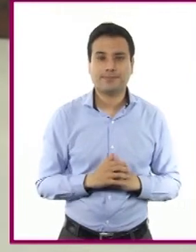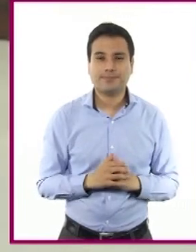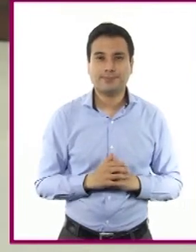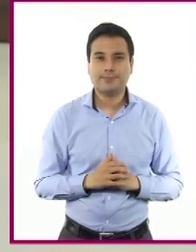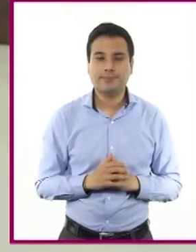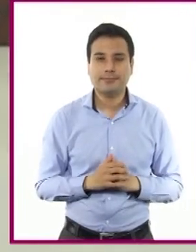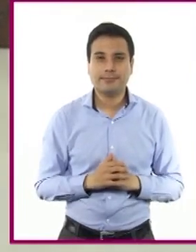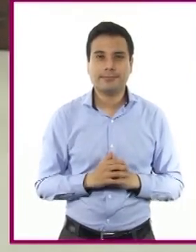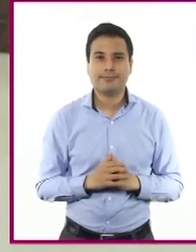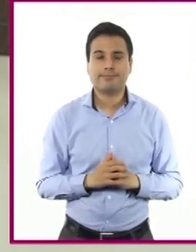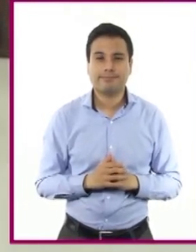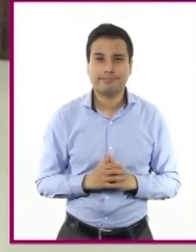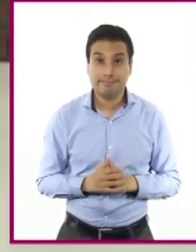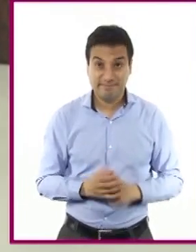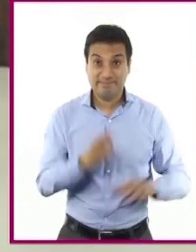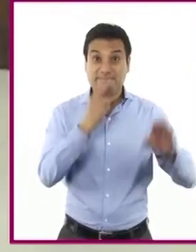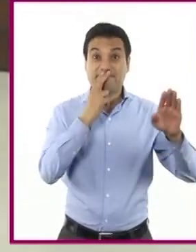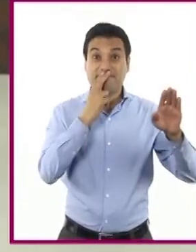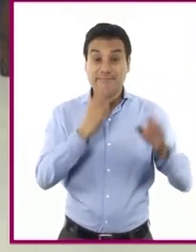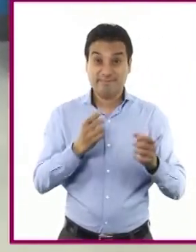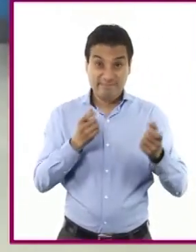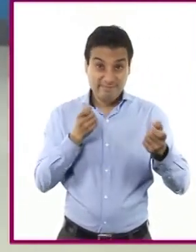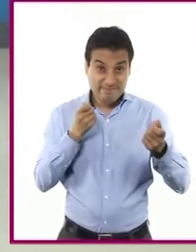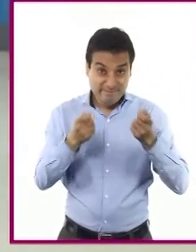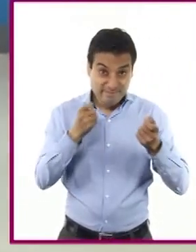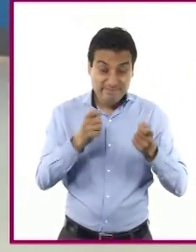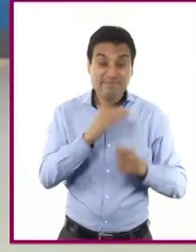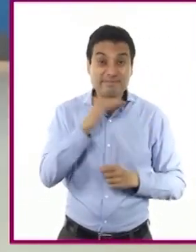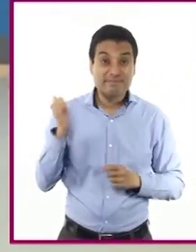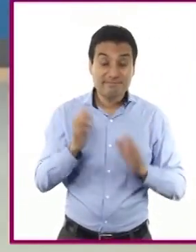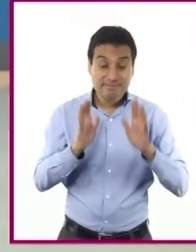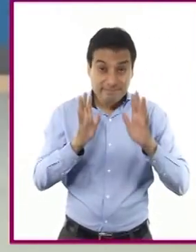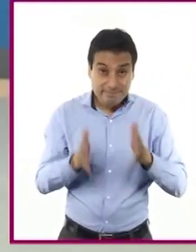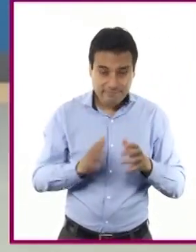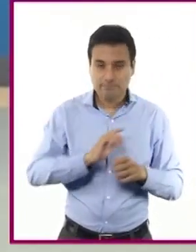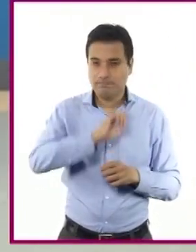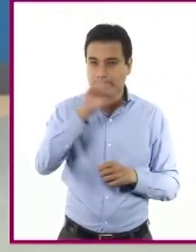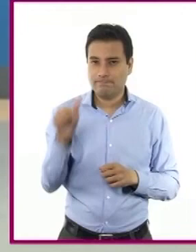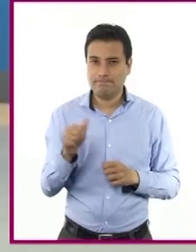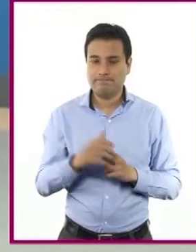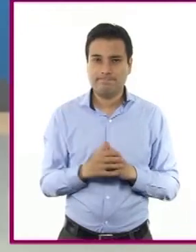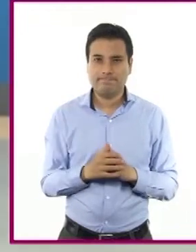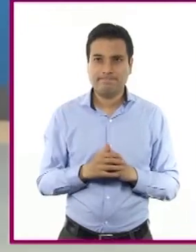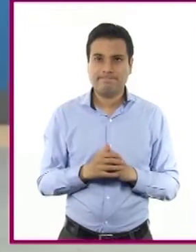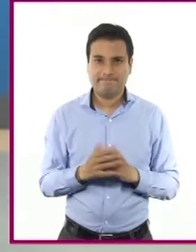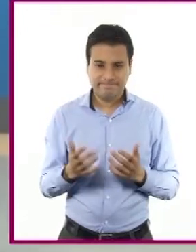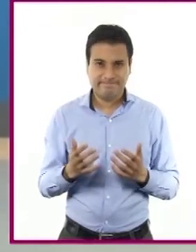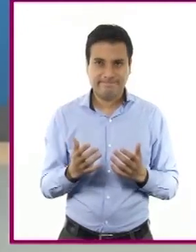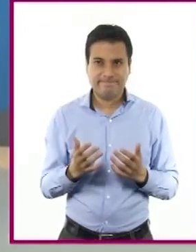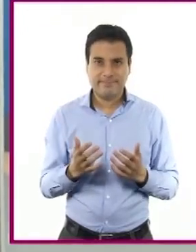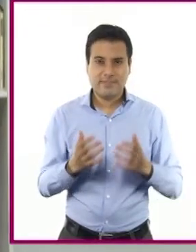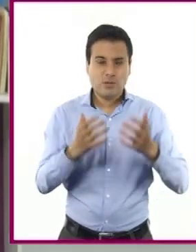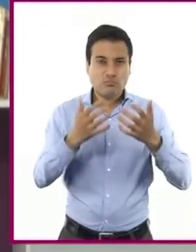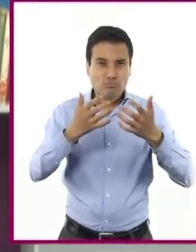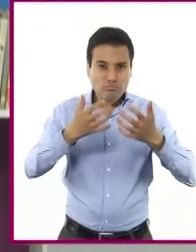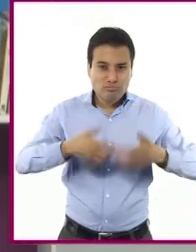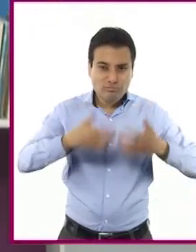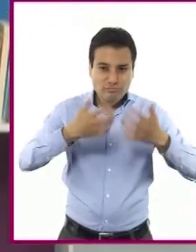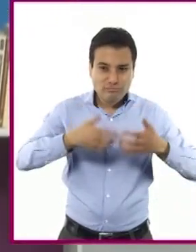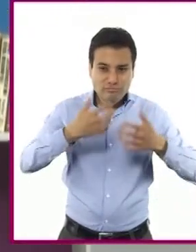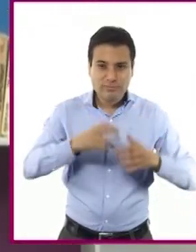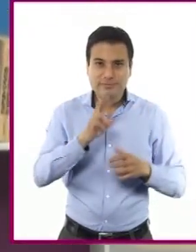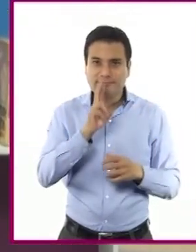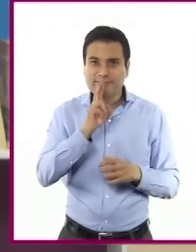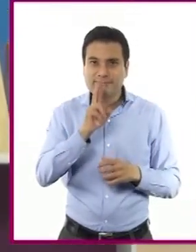Después de establecer un dominio férreo de la sociedad alemana, los nazis empezaron a rearmar y a transformar su industria en una